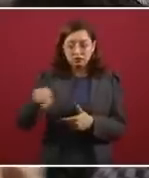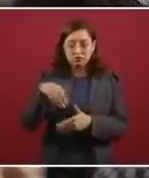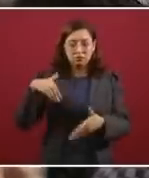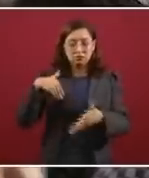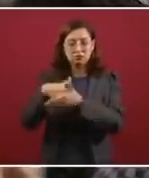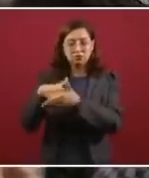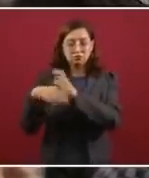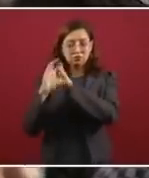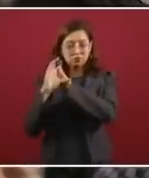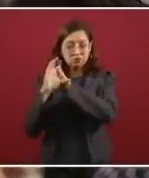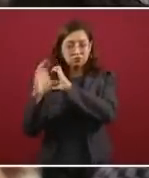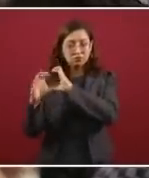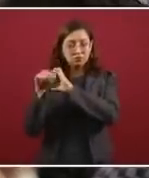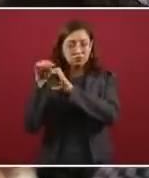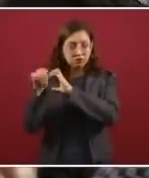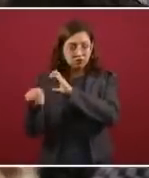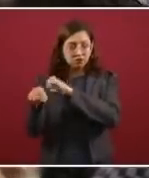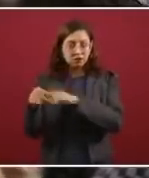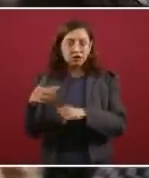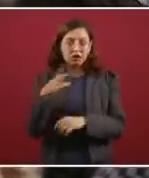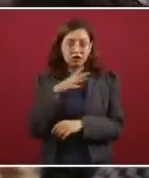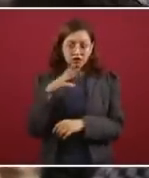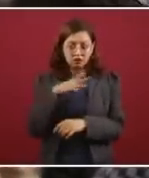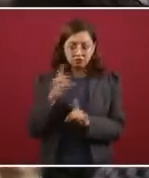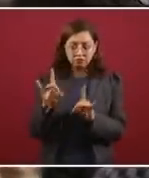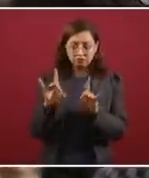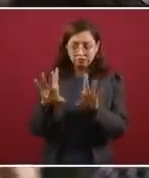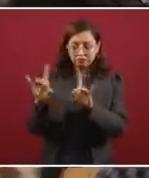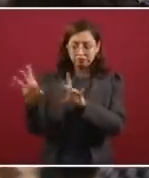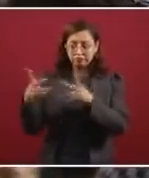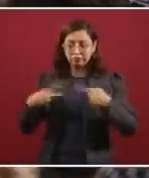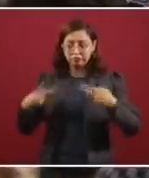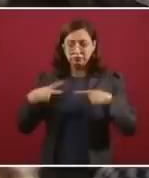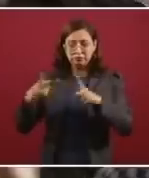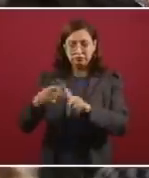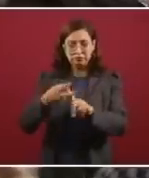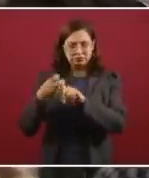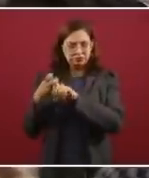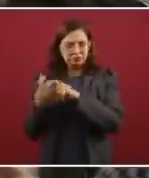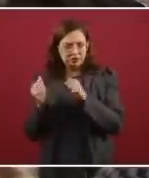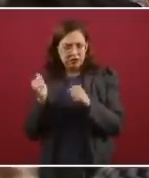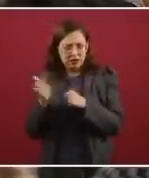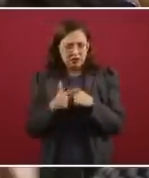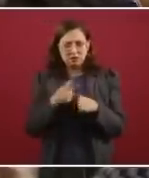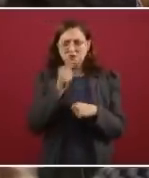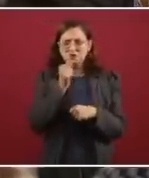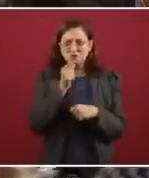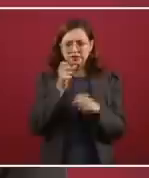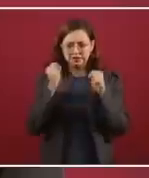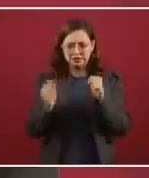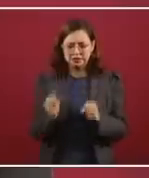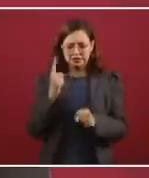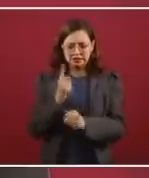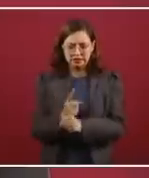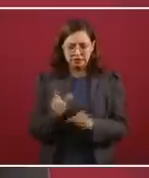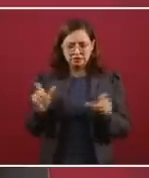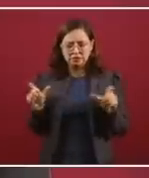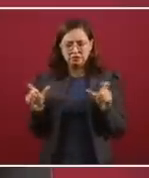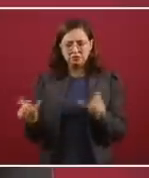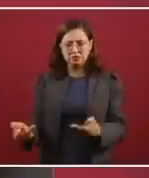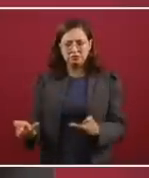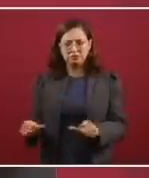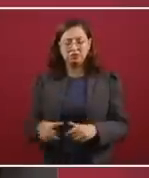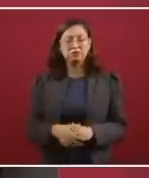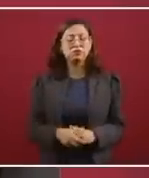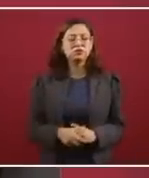estaciones de buses donde sepa que están llevando, secuestrando a los migrantes. Yo con mucho gusto te agradecería